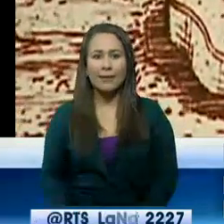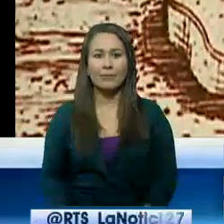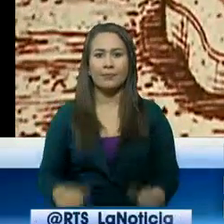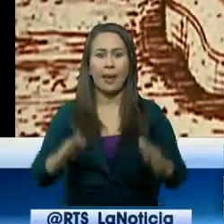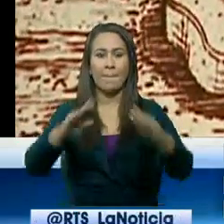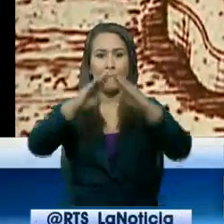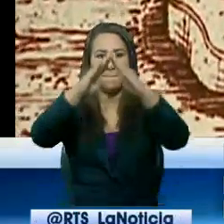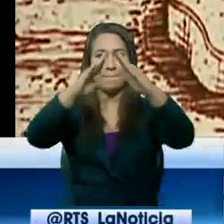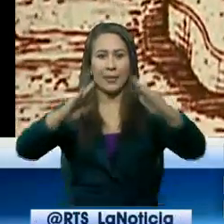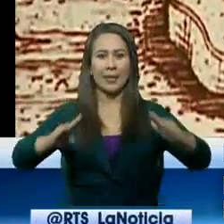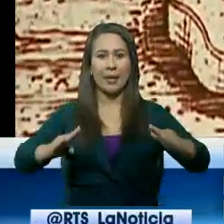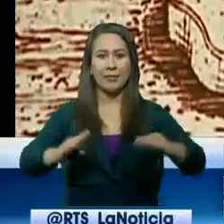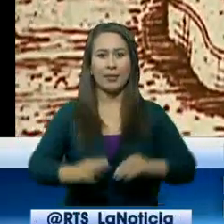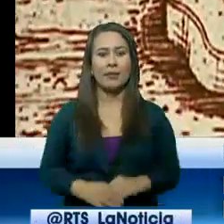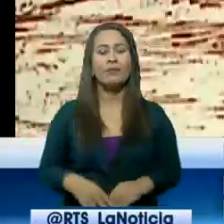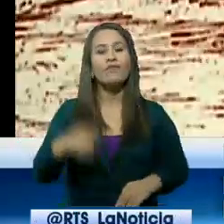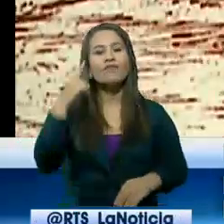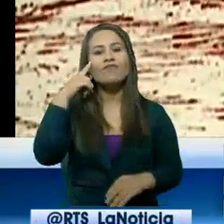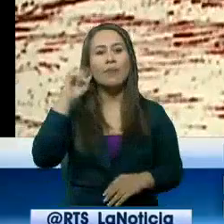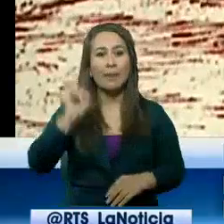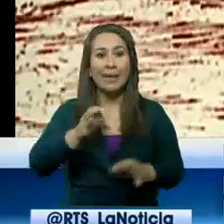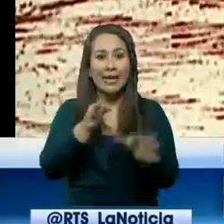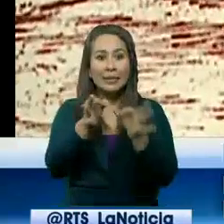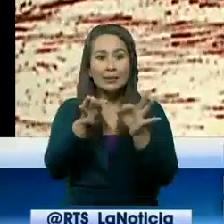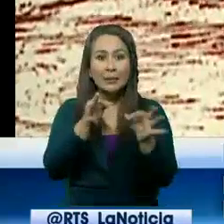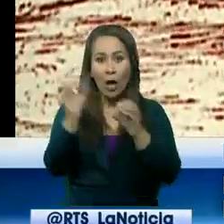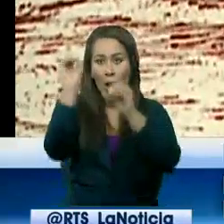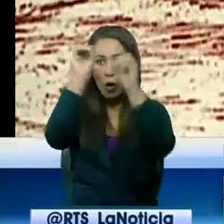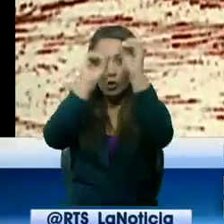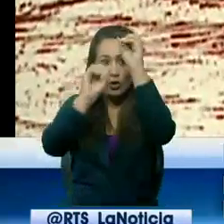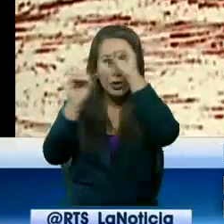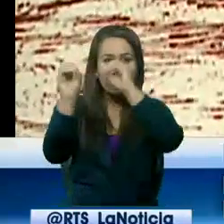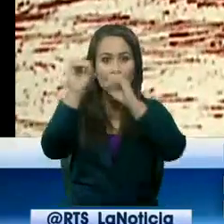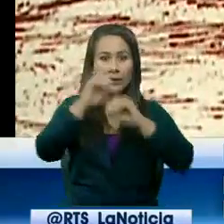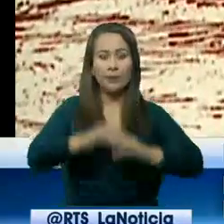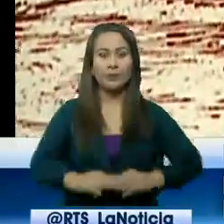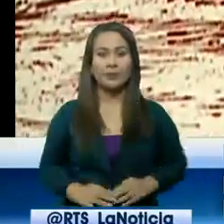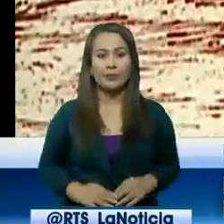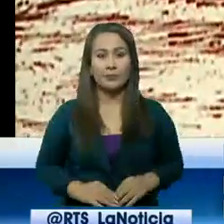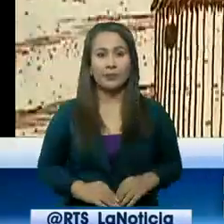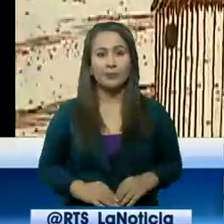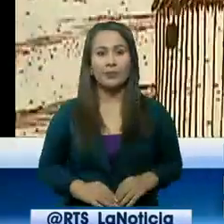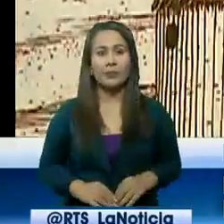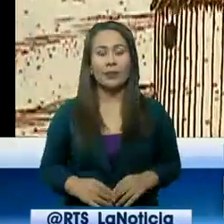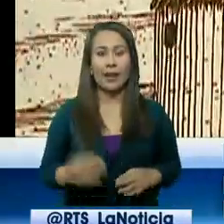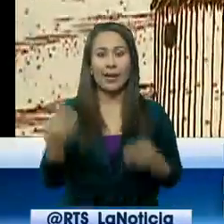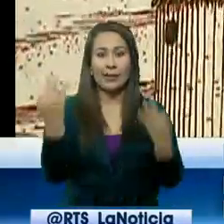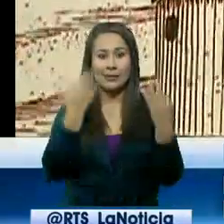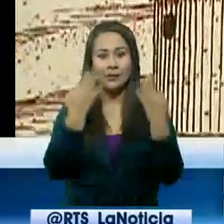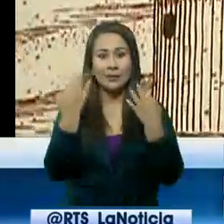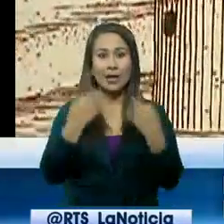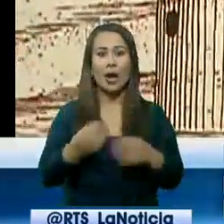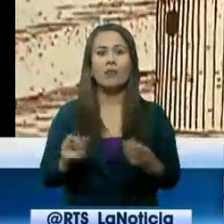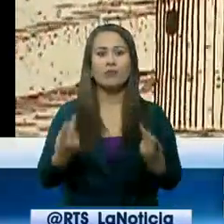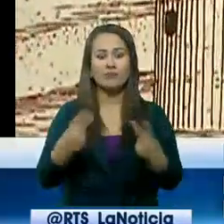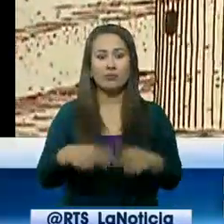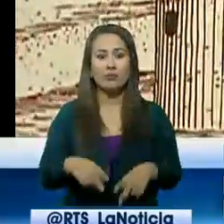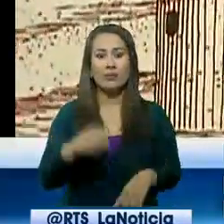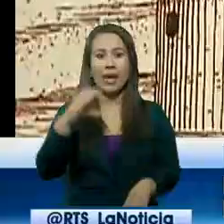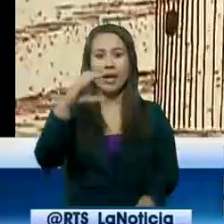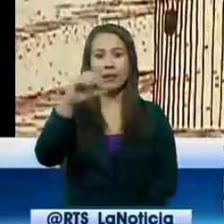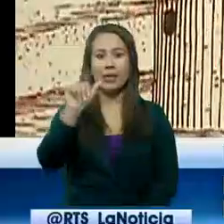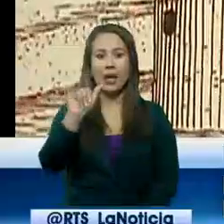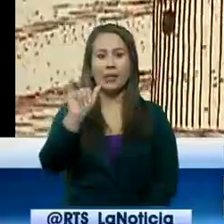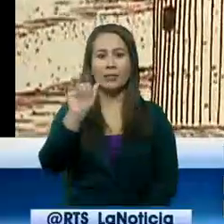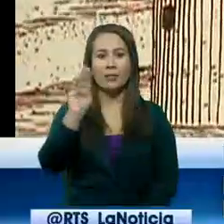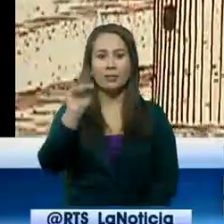pirámide que, según ellos describen, era un observatorio astronómico de los aborígenes. Pero es interesante porque Cayambe, y en especial la